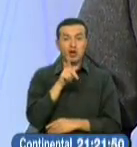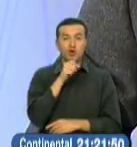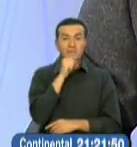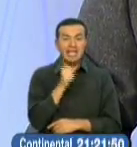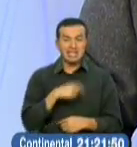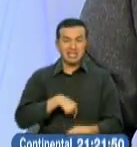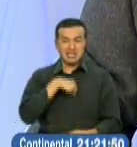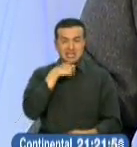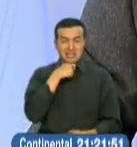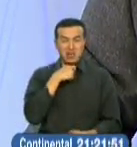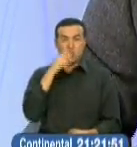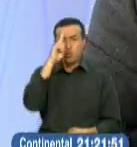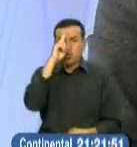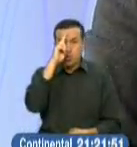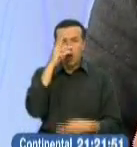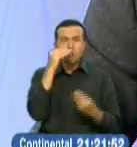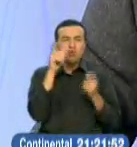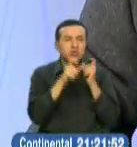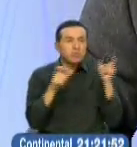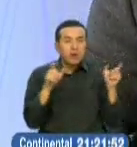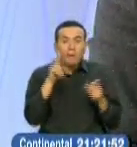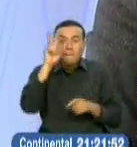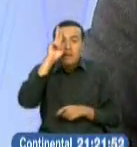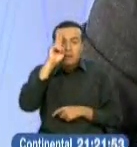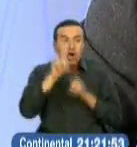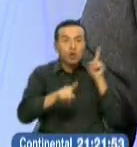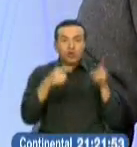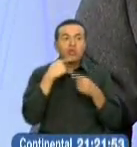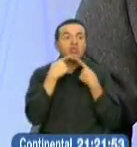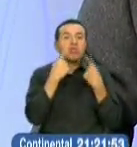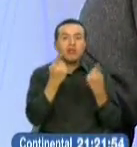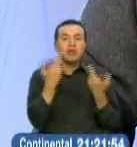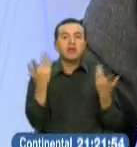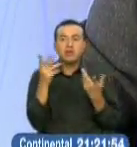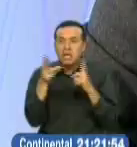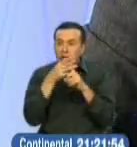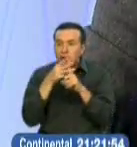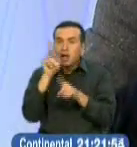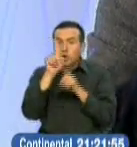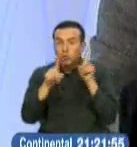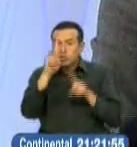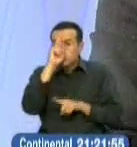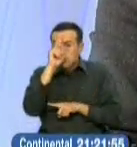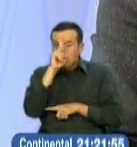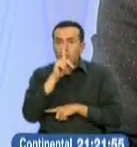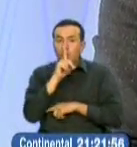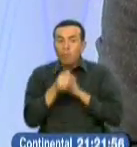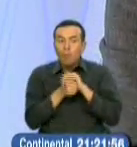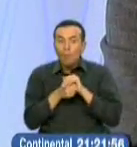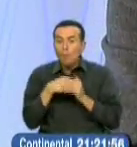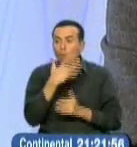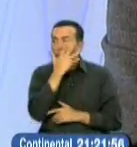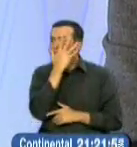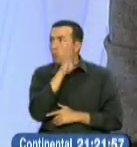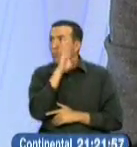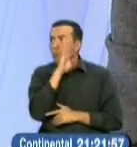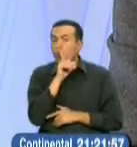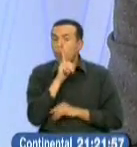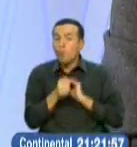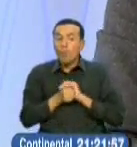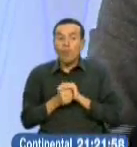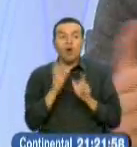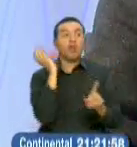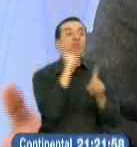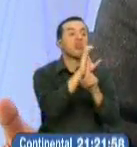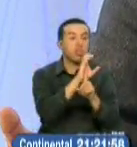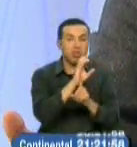redes sociales a través del anonimato, generando este escenario, inclusive yo puedo decirle lamentable, de pensar que deberían ser espacios